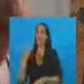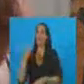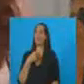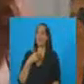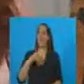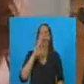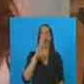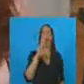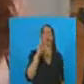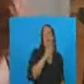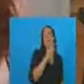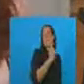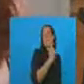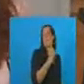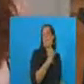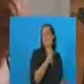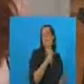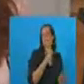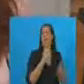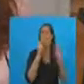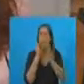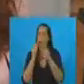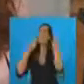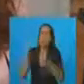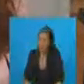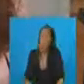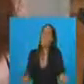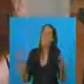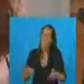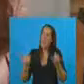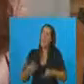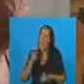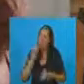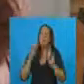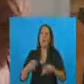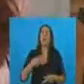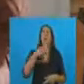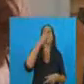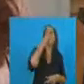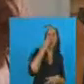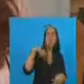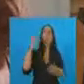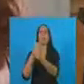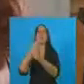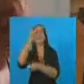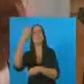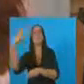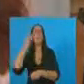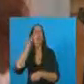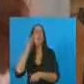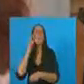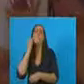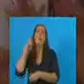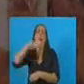también para ustedes los hombres, de 20 a 64 hombres, va a 64 años, el plan SMARC se extiende a